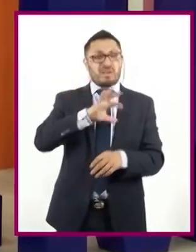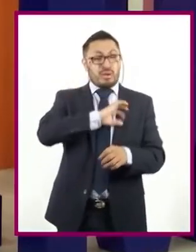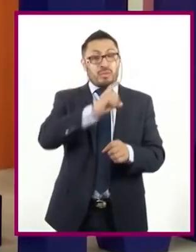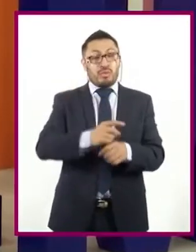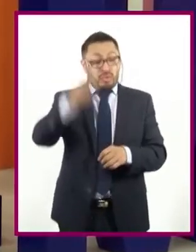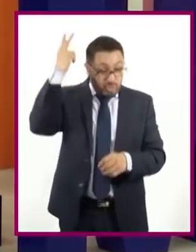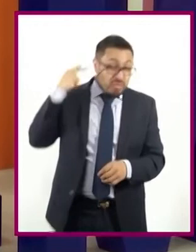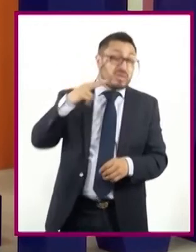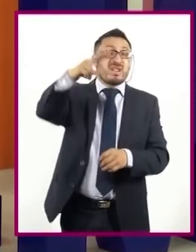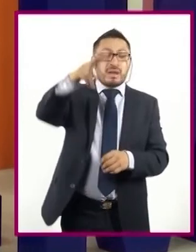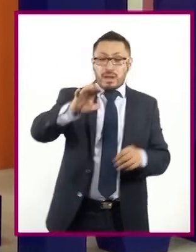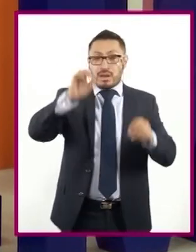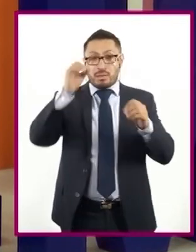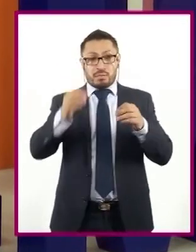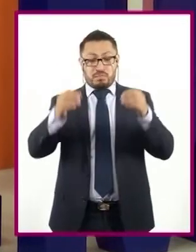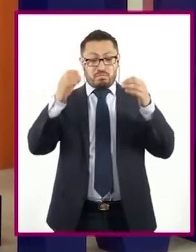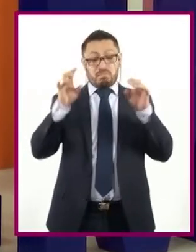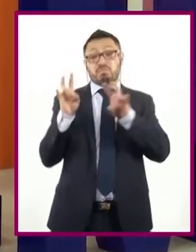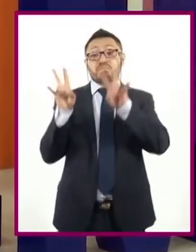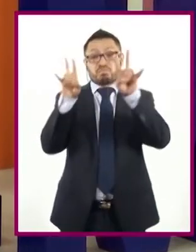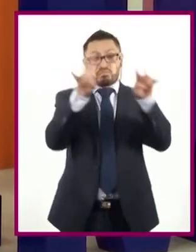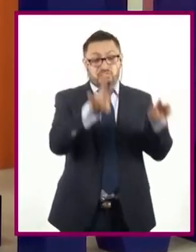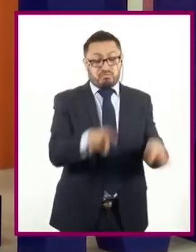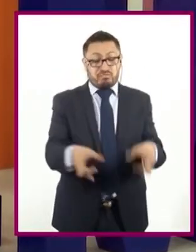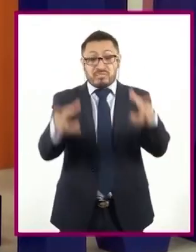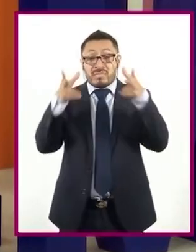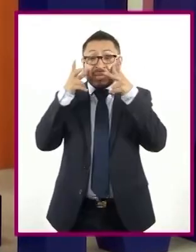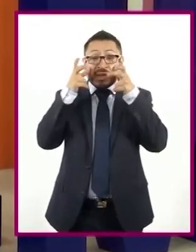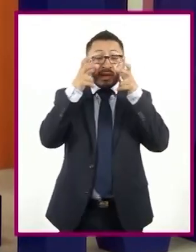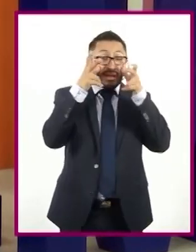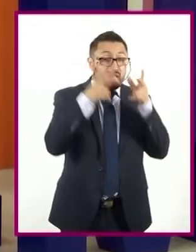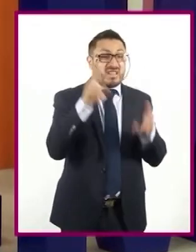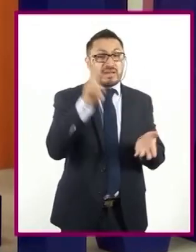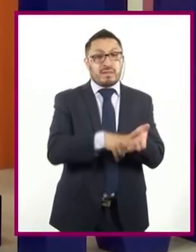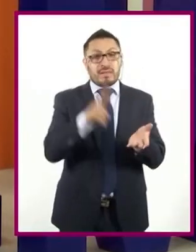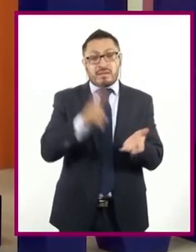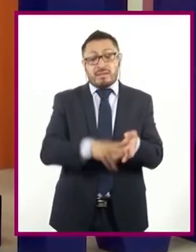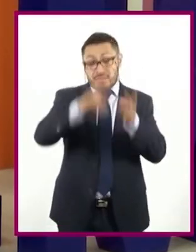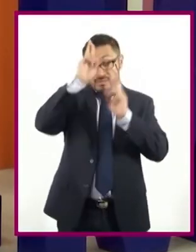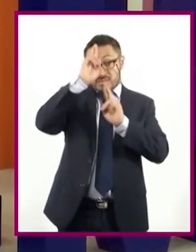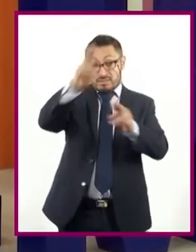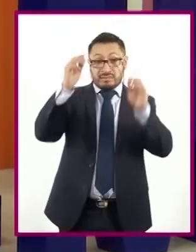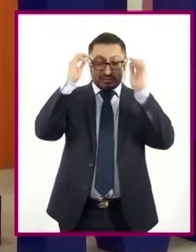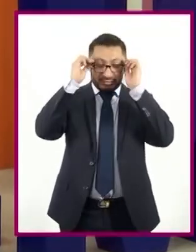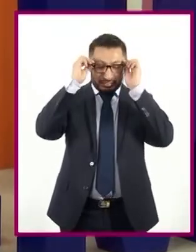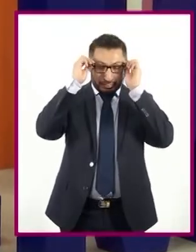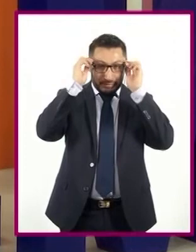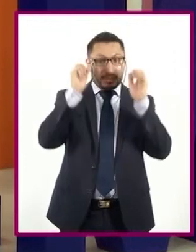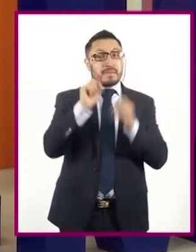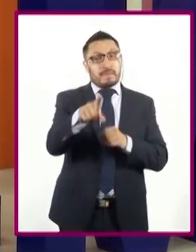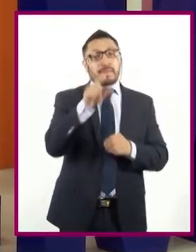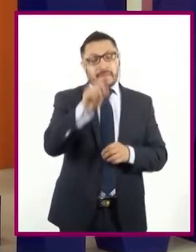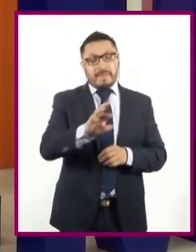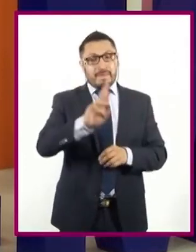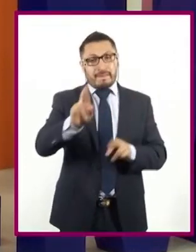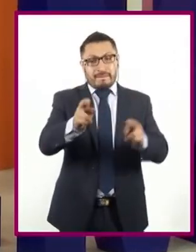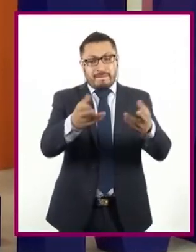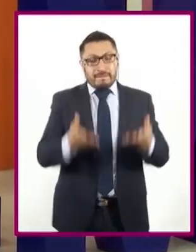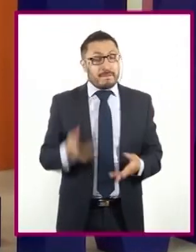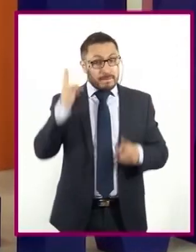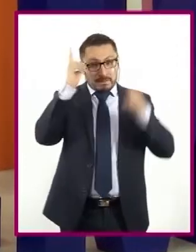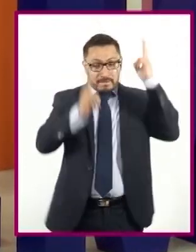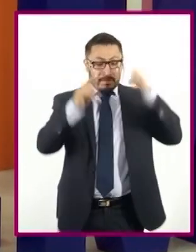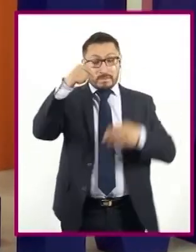viajar, observemos, aprendamos, valoremos y respetemos. E igualmente, si recibimos visitantes en